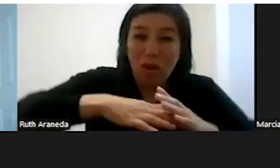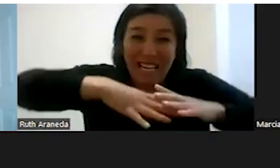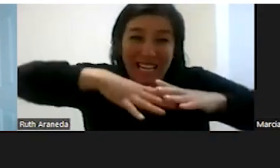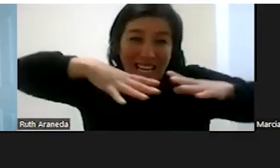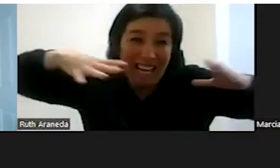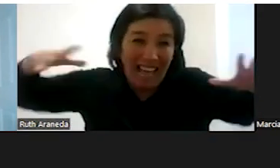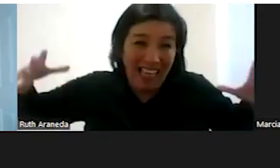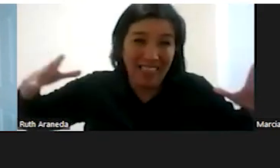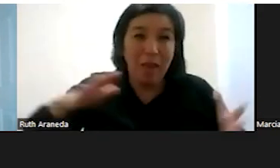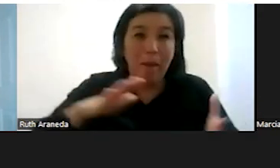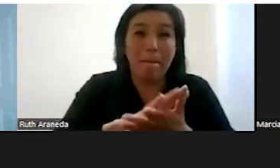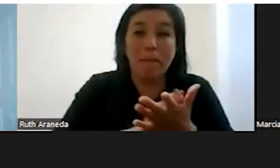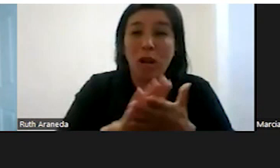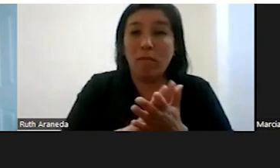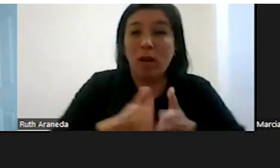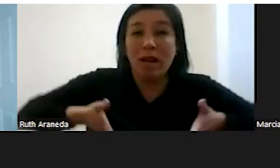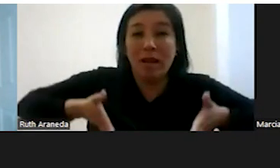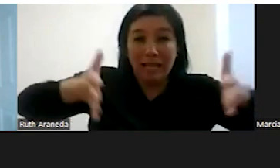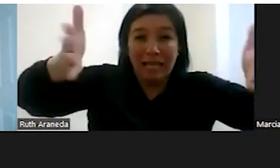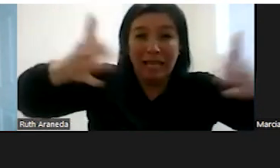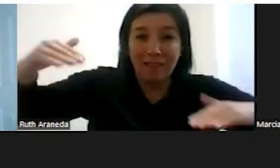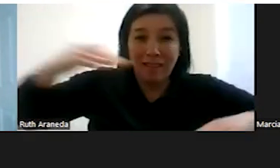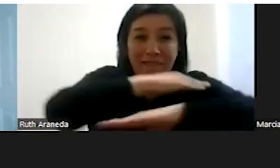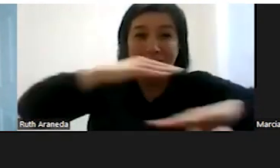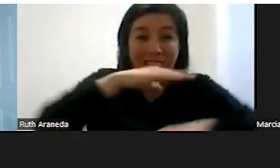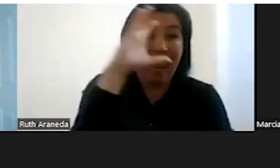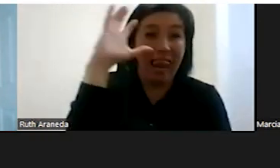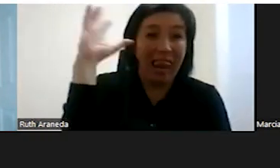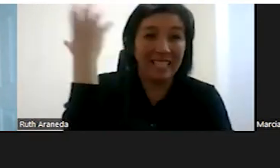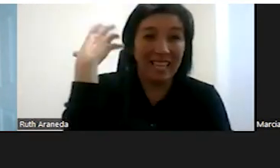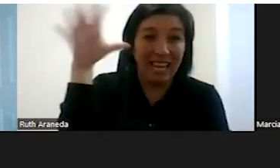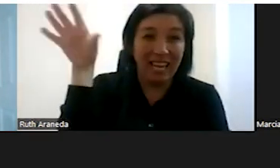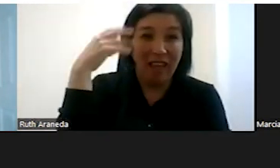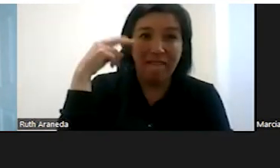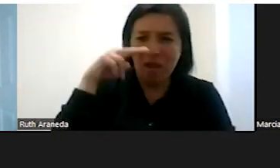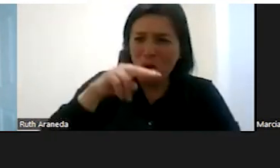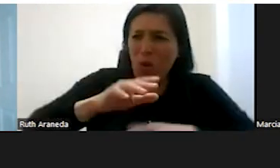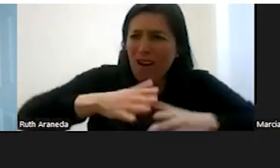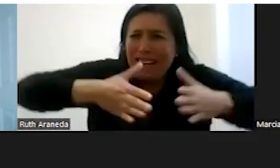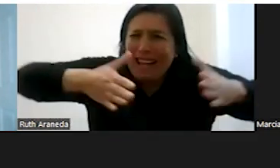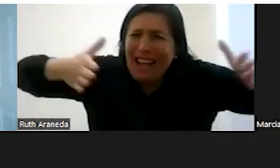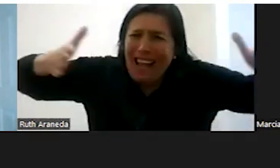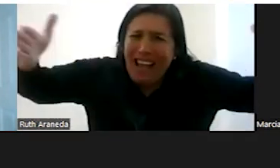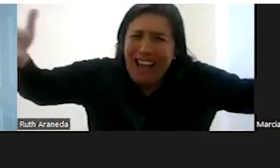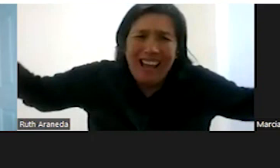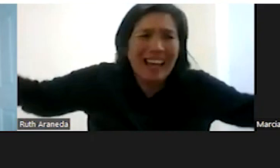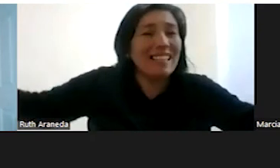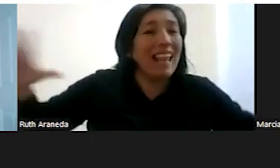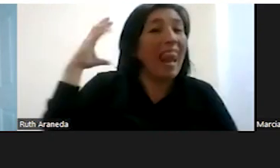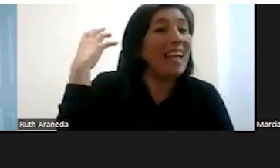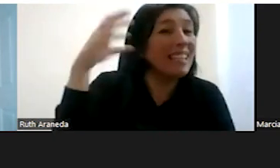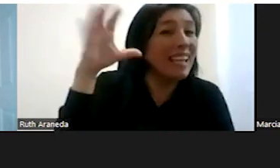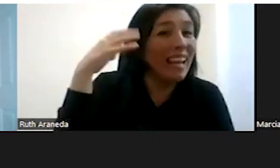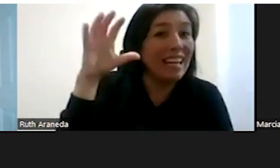MOP, esta carretera saliendo de La Serena, y se encuentran con ese mega sitio, el Olivar, bueno, ahí la cosa se movió a otra